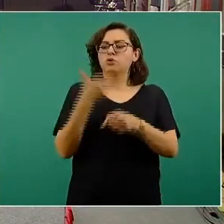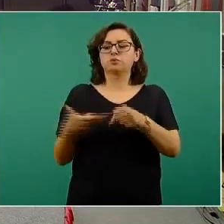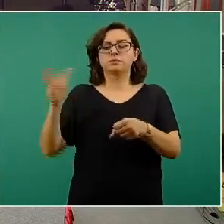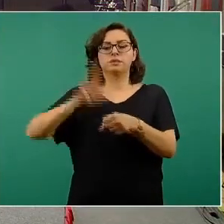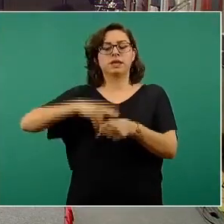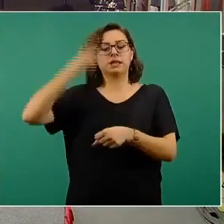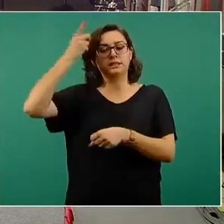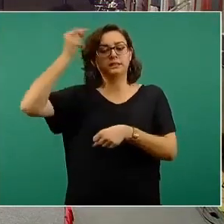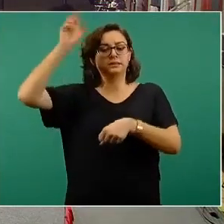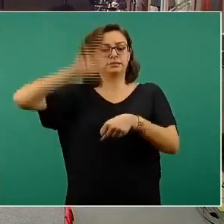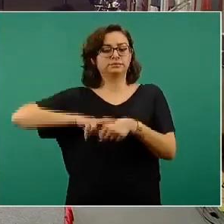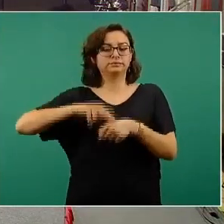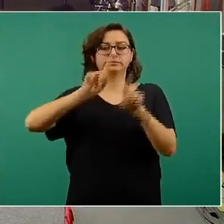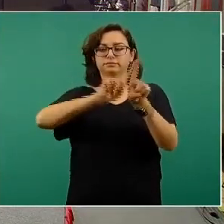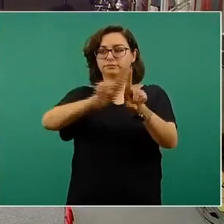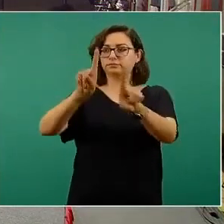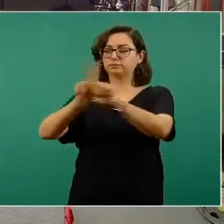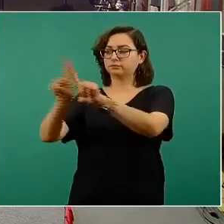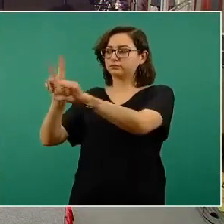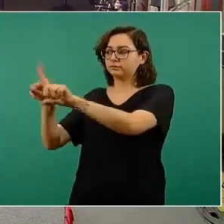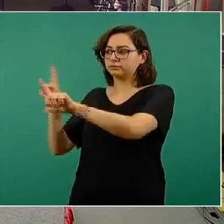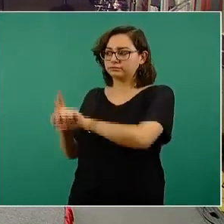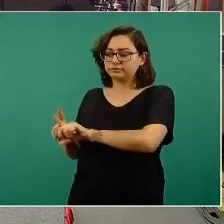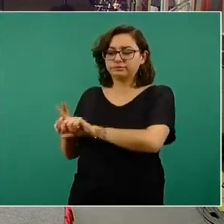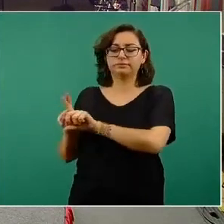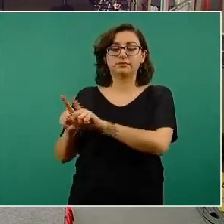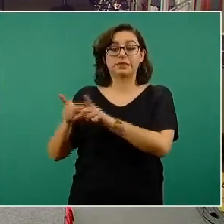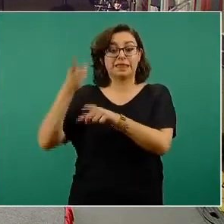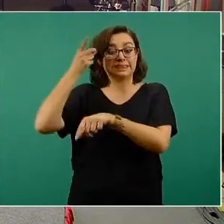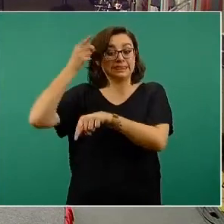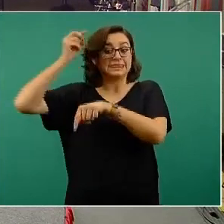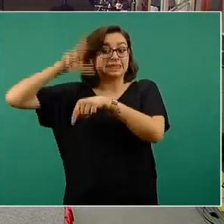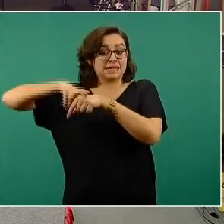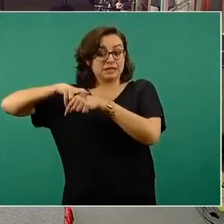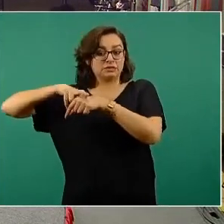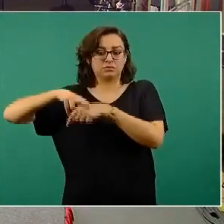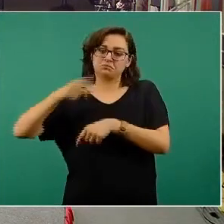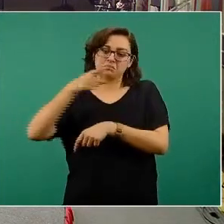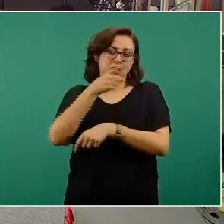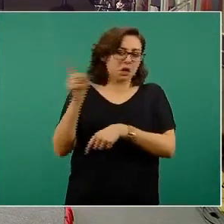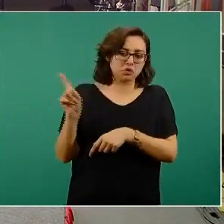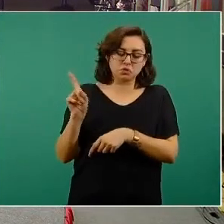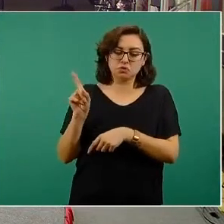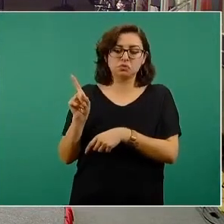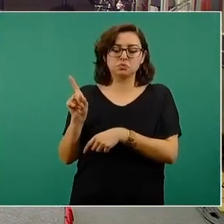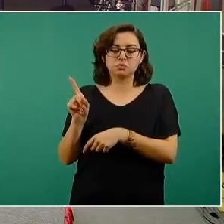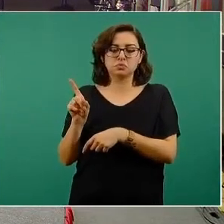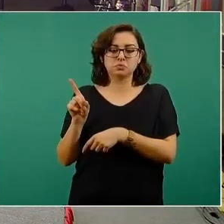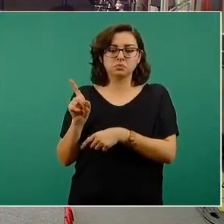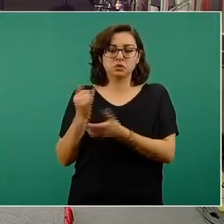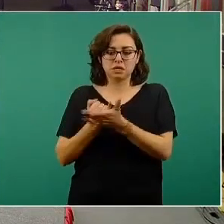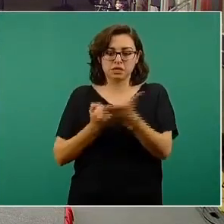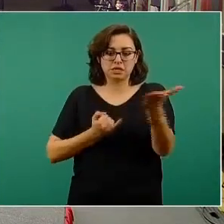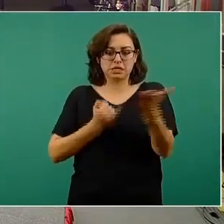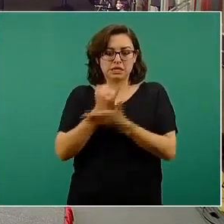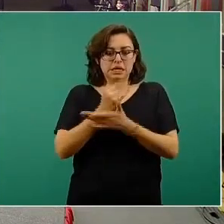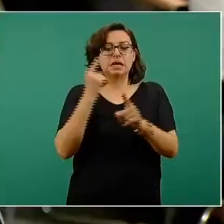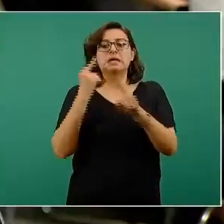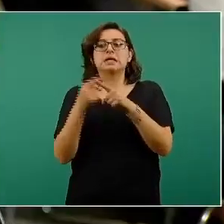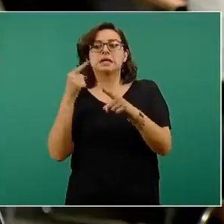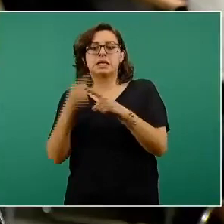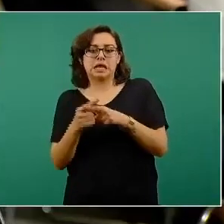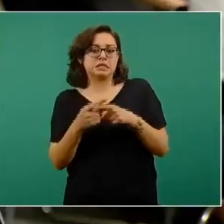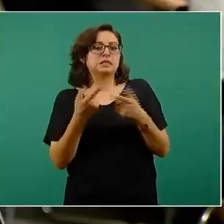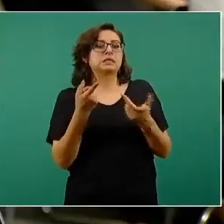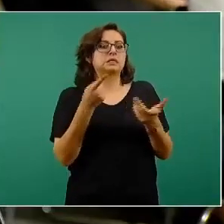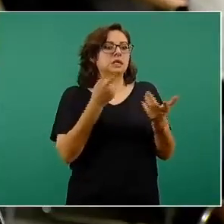sobre todo estos que se reconvirtieron completamente a COVID, son los que definieron. Es correcto. ¿No? Es igual,